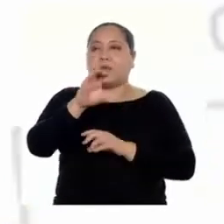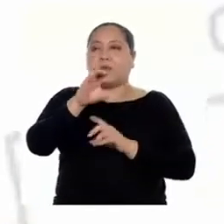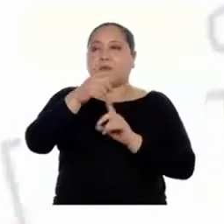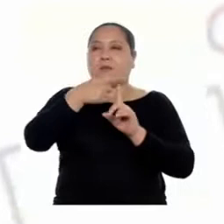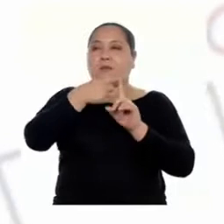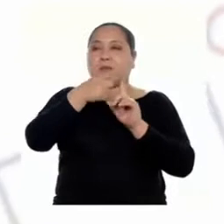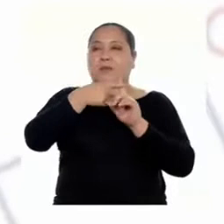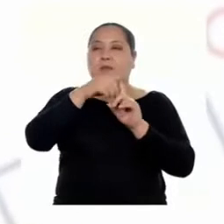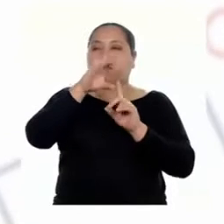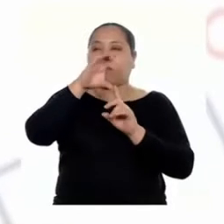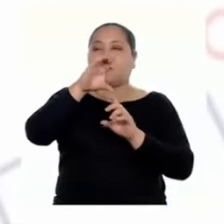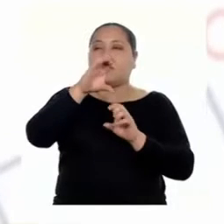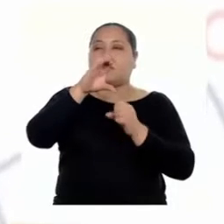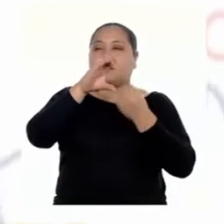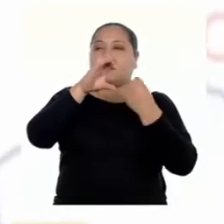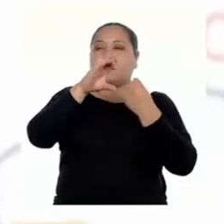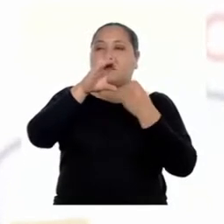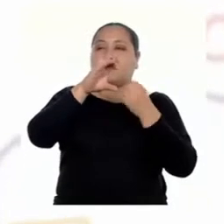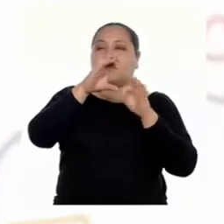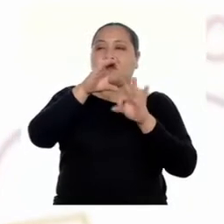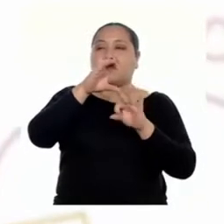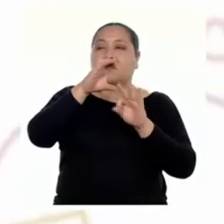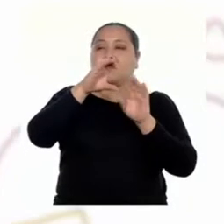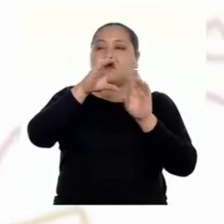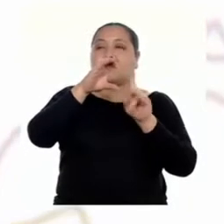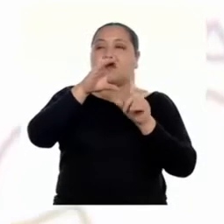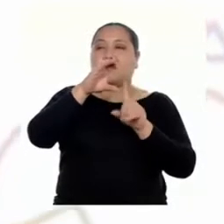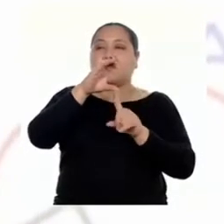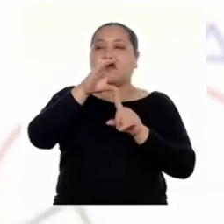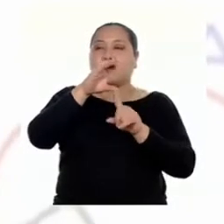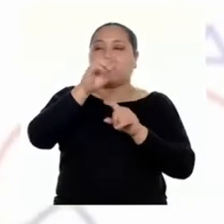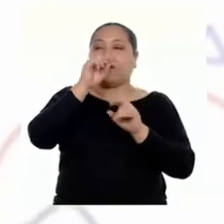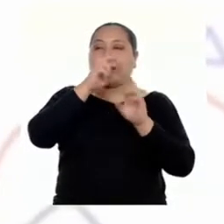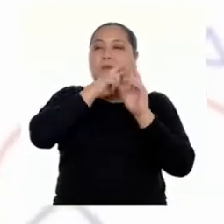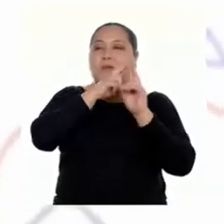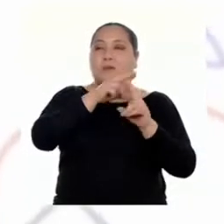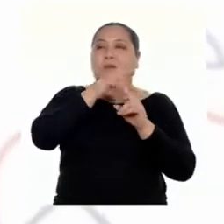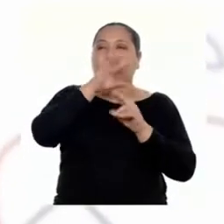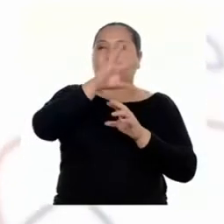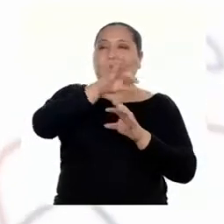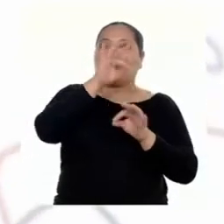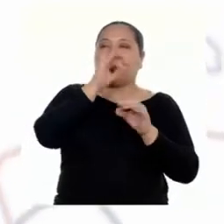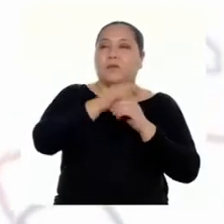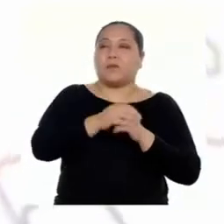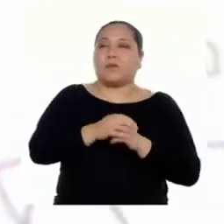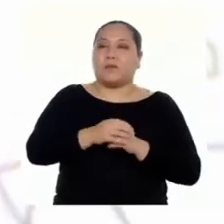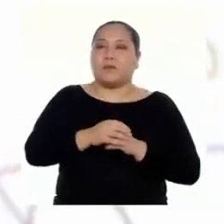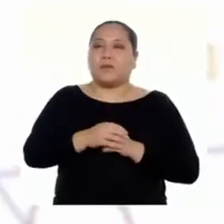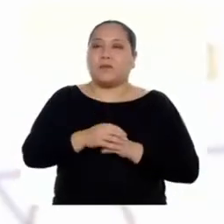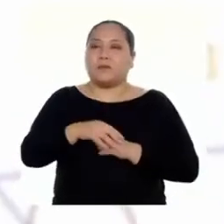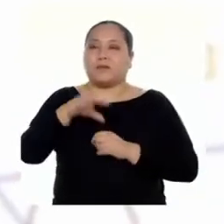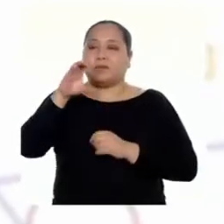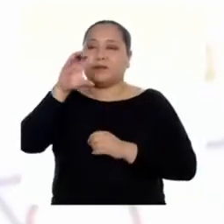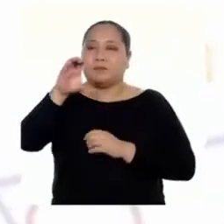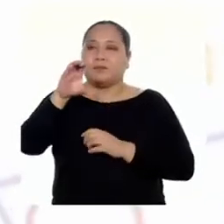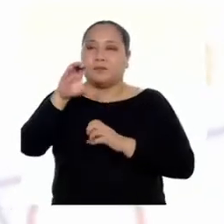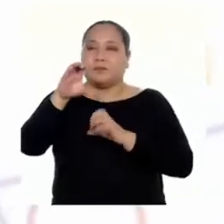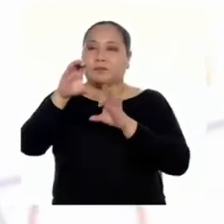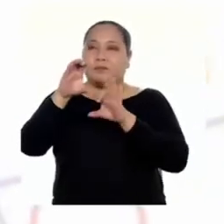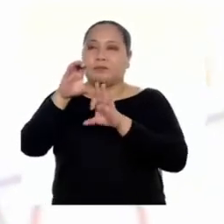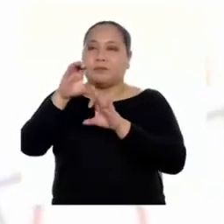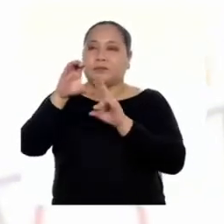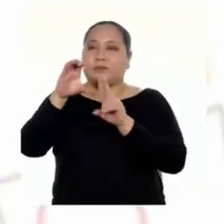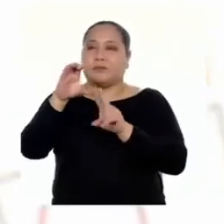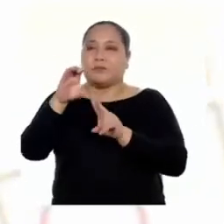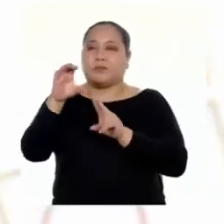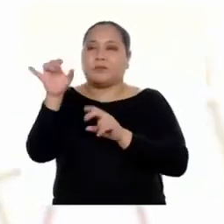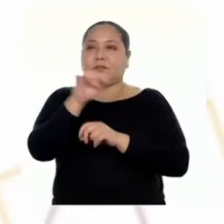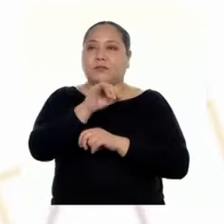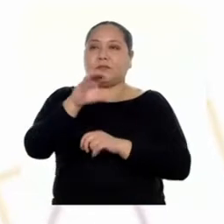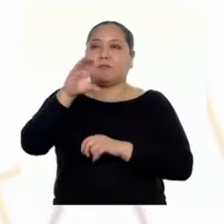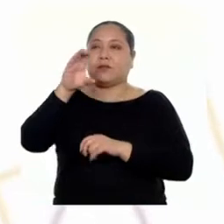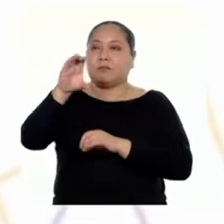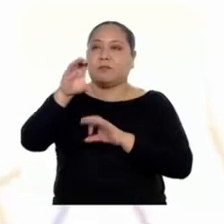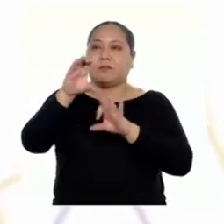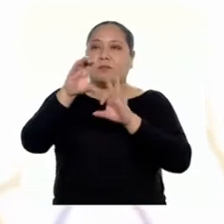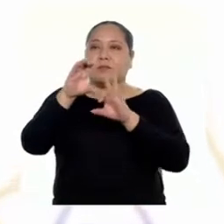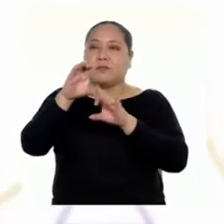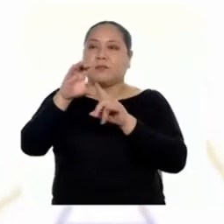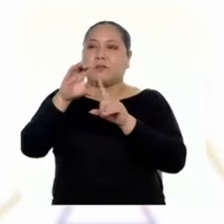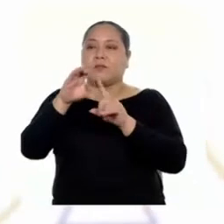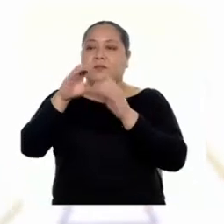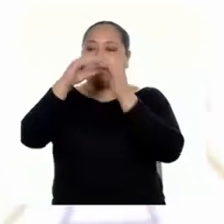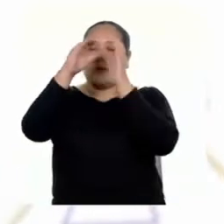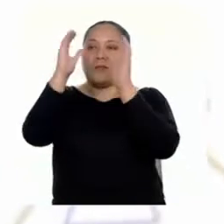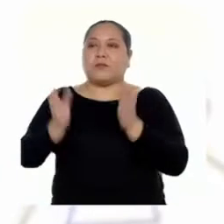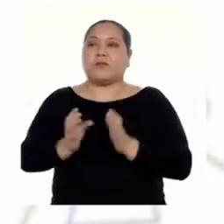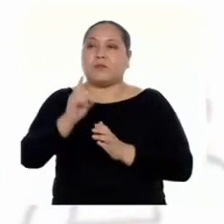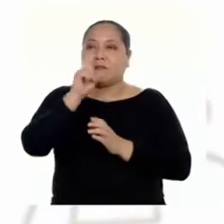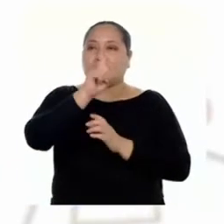R. Factorizamos C sub F1 y obtenemos que el capital final 2 es igual al capital final 1 que multiplica a la